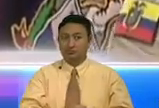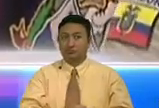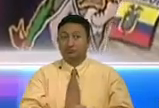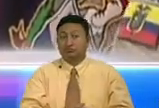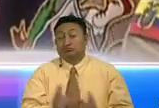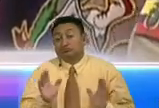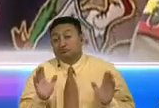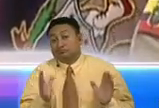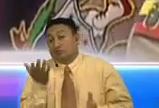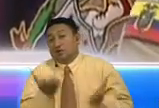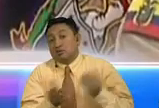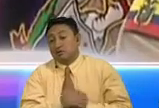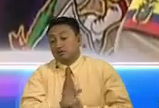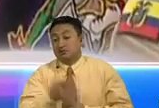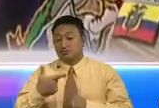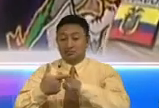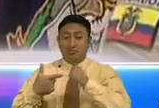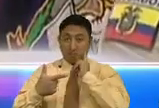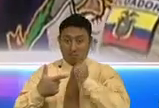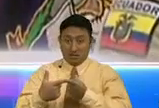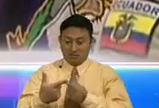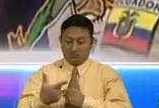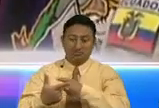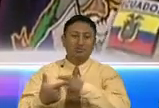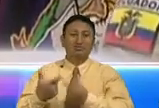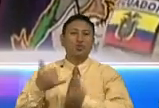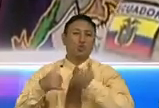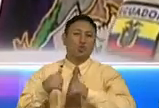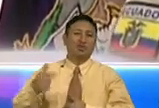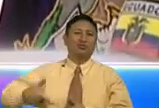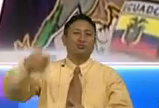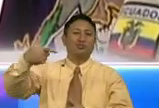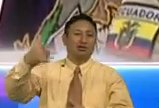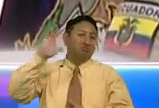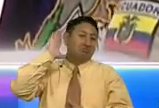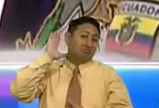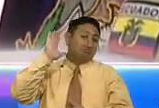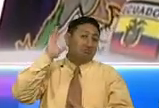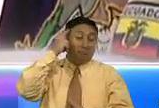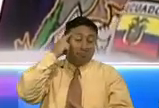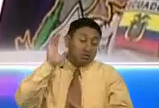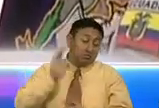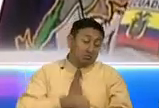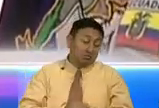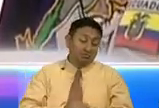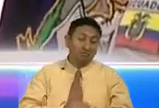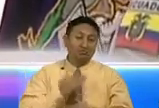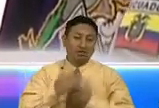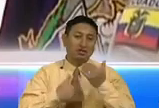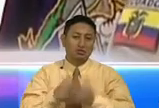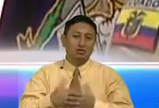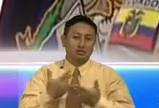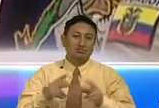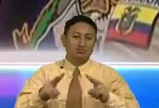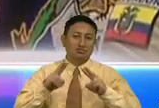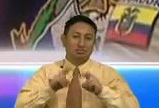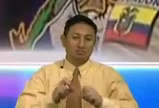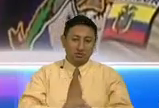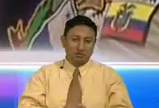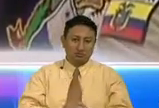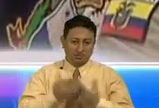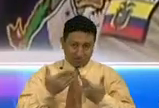Podríamos pensar que no eran armas letales, sino armas de juguete. Podríamos pensarlo, insisto, todo arrojará luego de que el eje